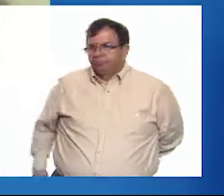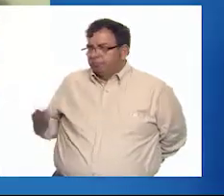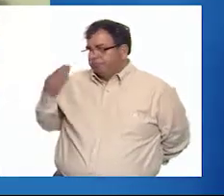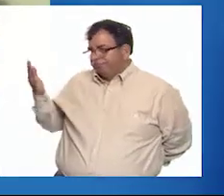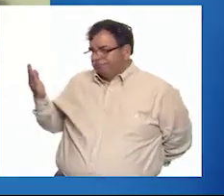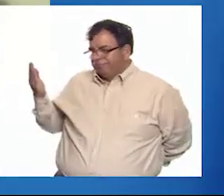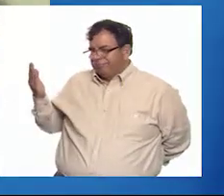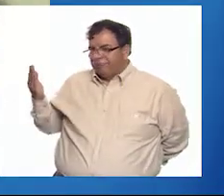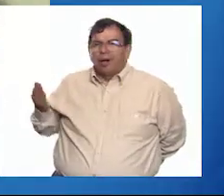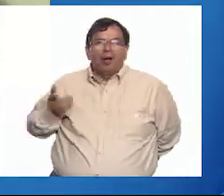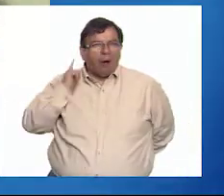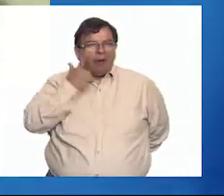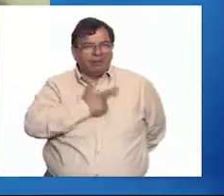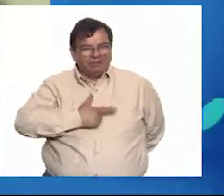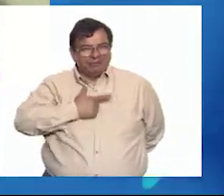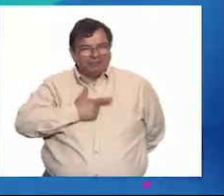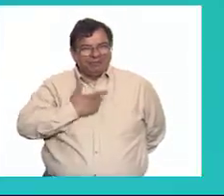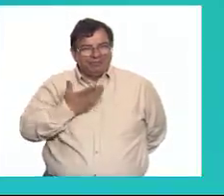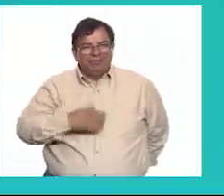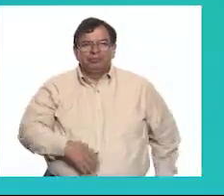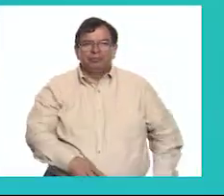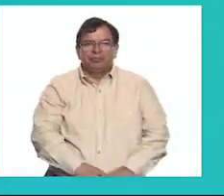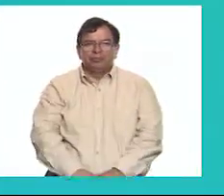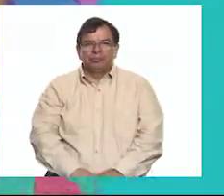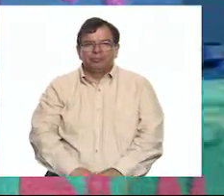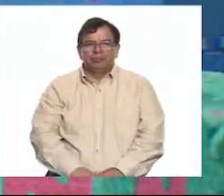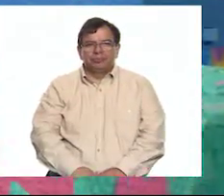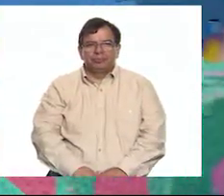¿Sí? Espero que les haya gustado.